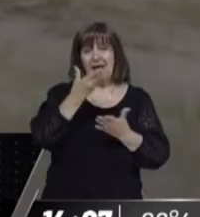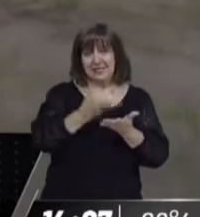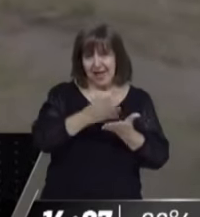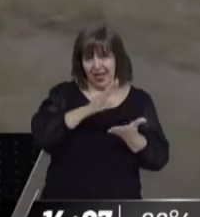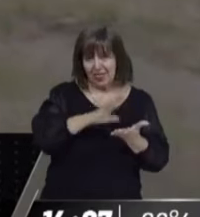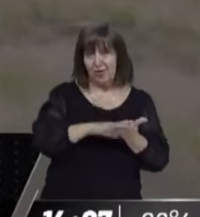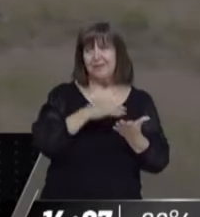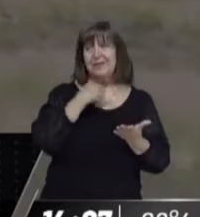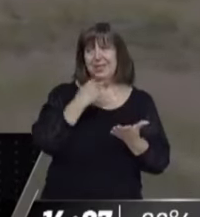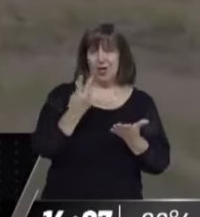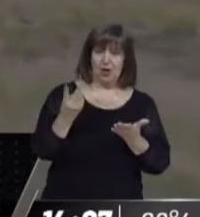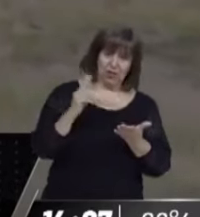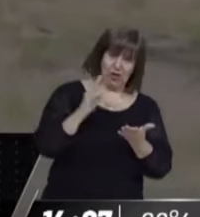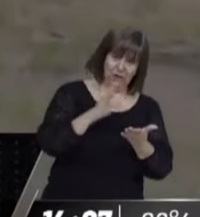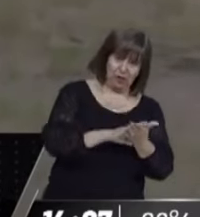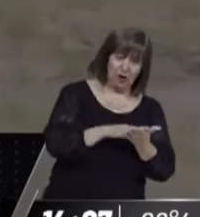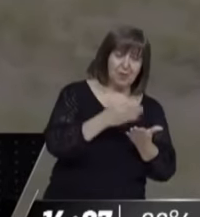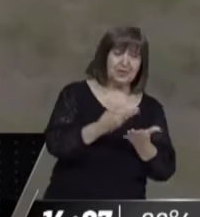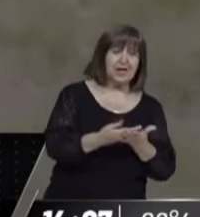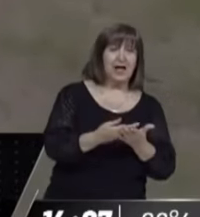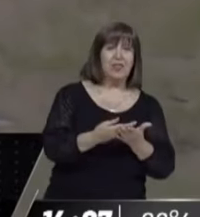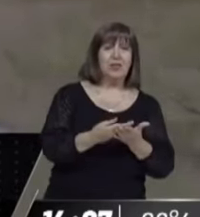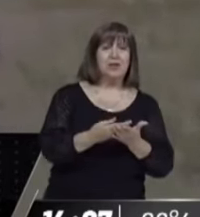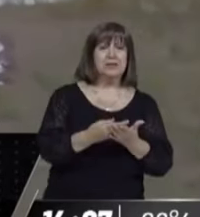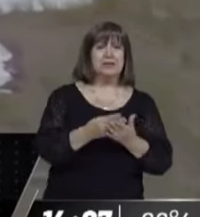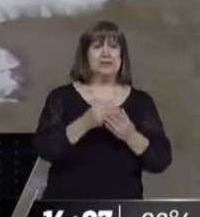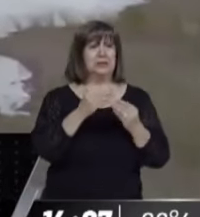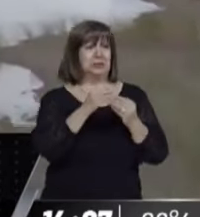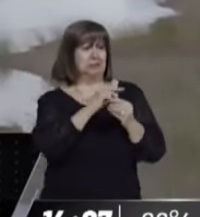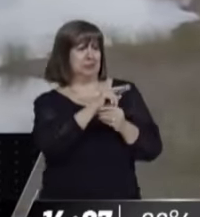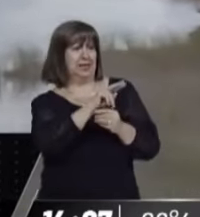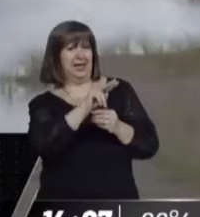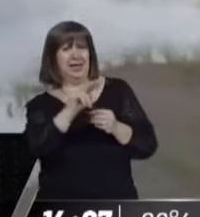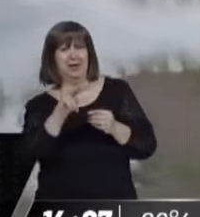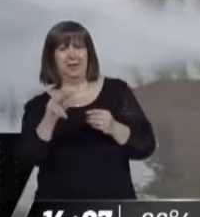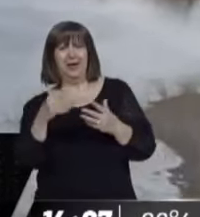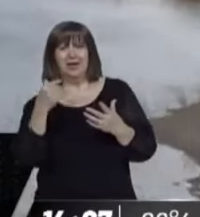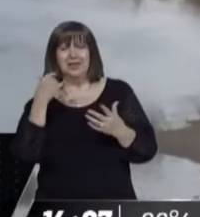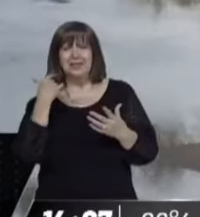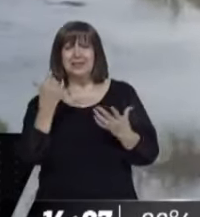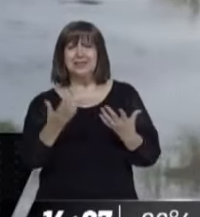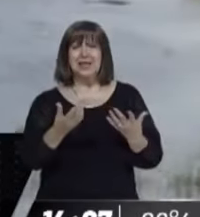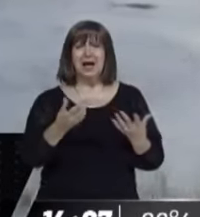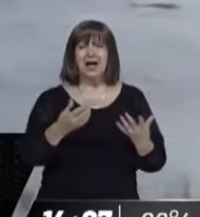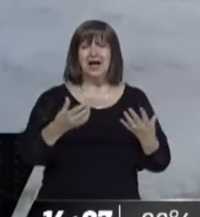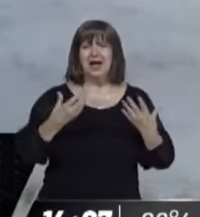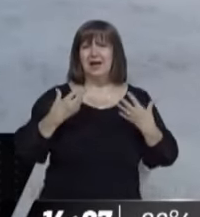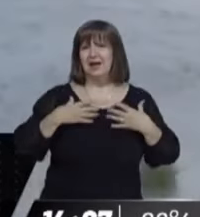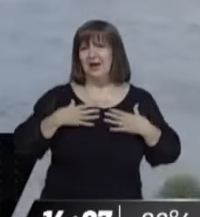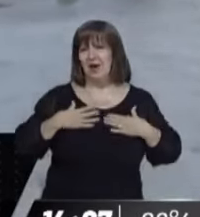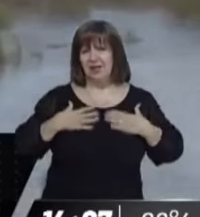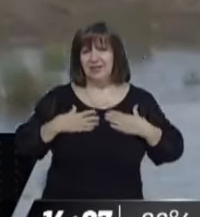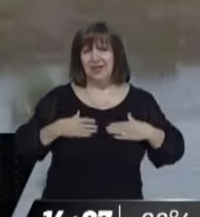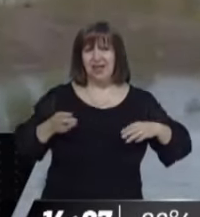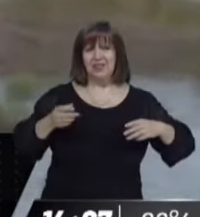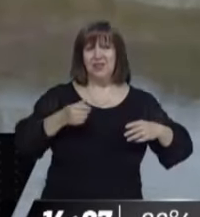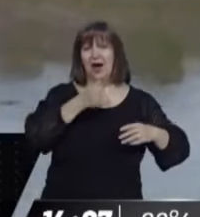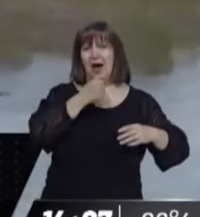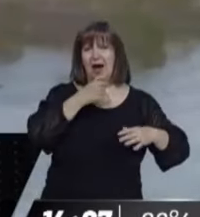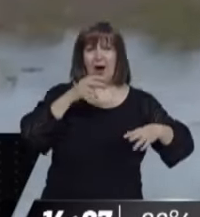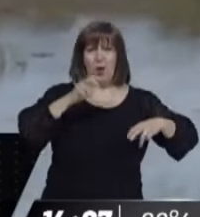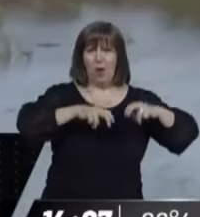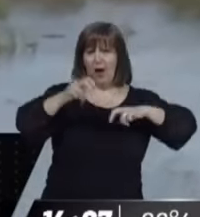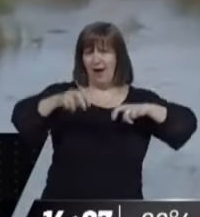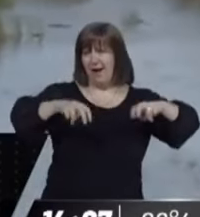con mi hijo y había muchísima gente acá y debajo con los encendedores. Es una novedad, una gran y